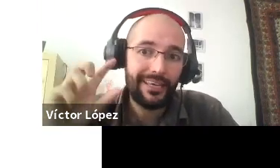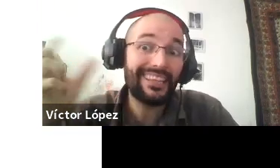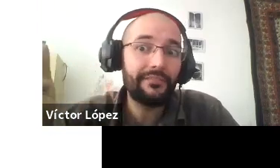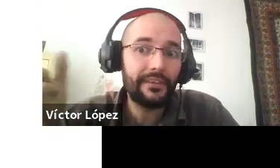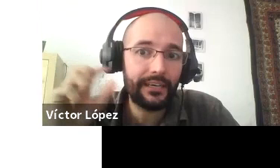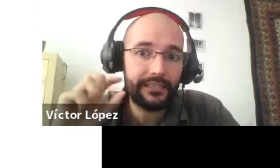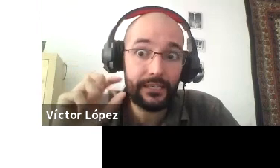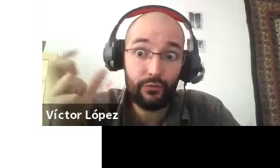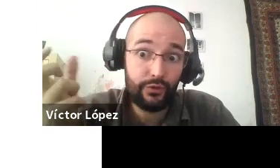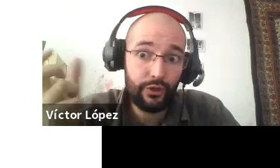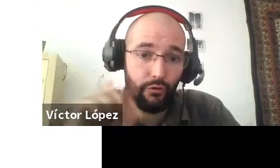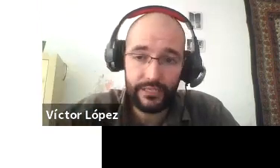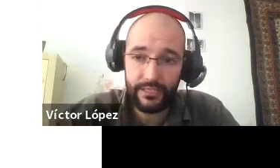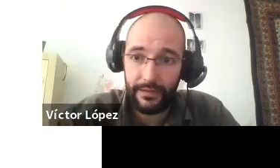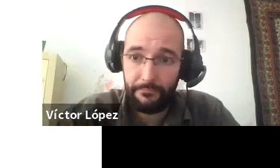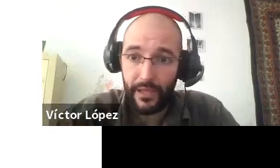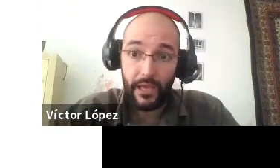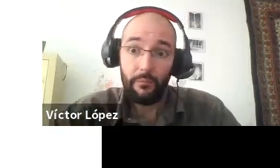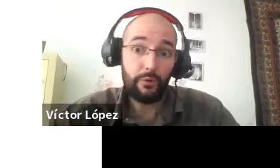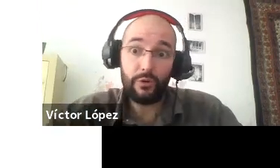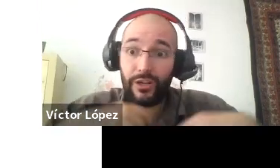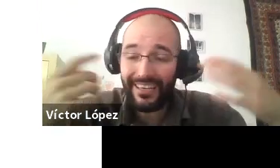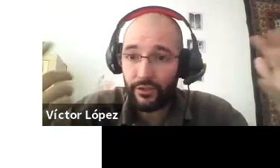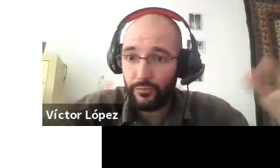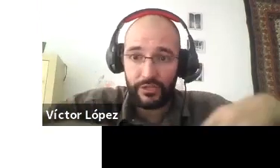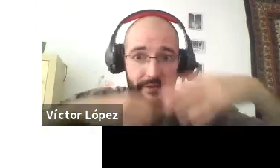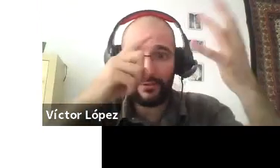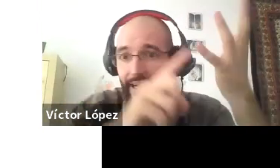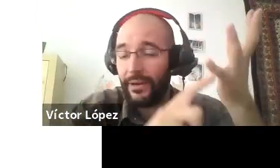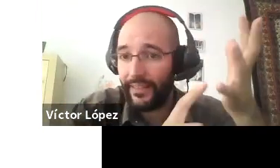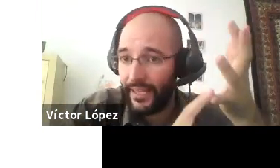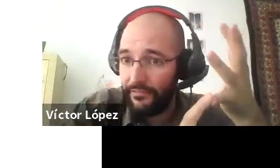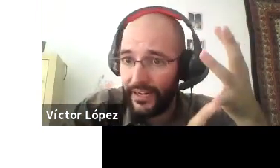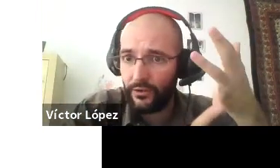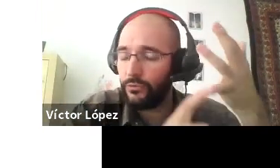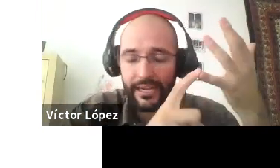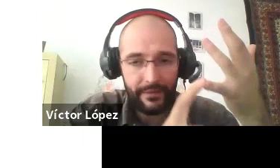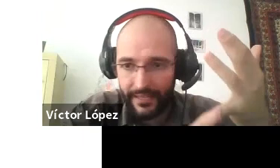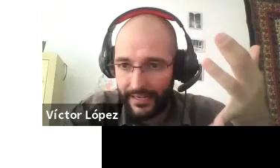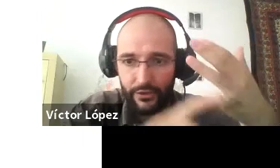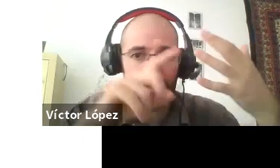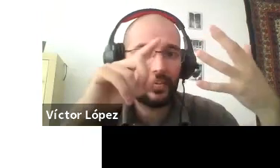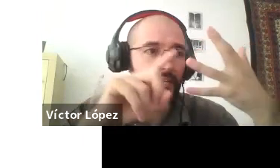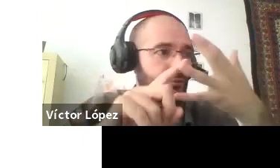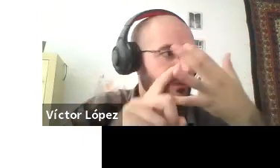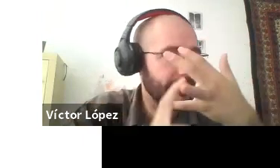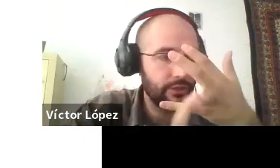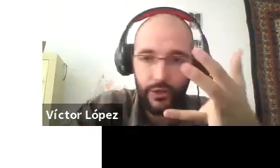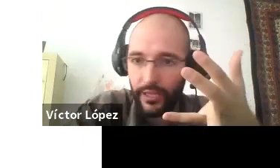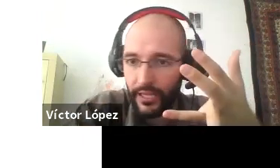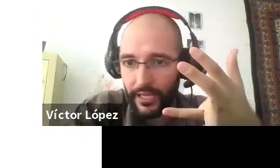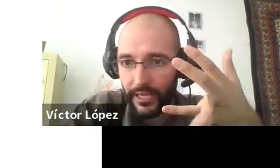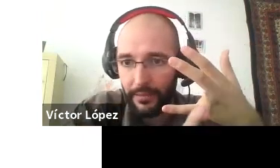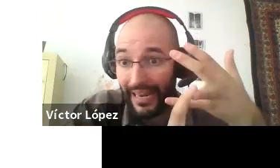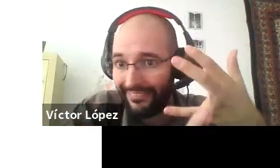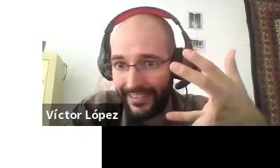voz, identifique si es un chico o una chica? Pues igual que hay estos, pues habría una cámara de infrarrojo, una cámara de rayos X, un detector